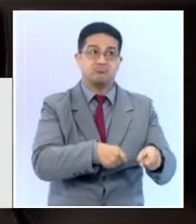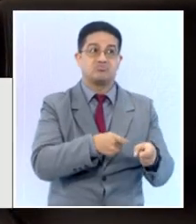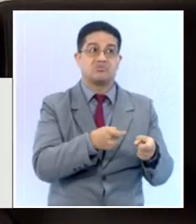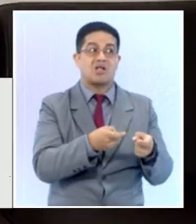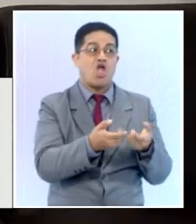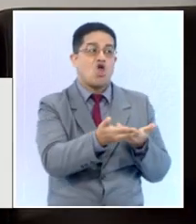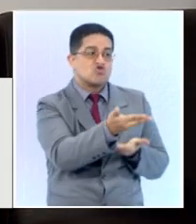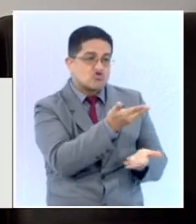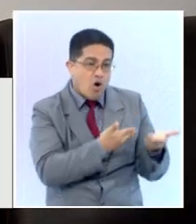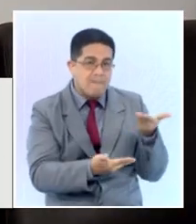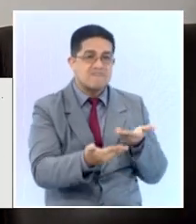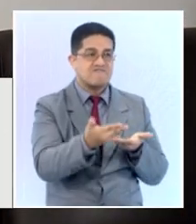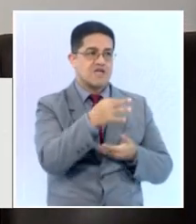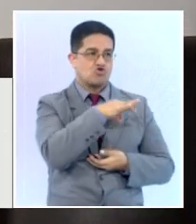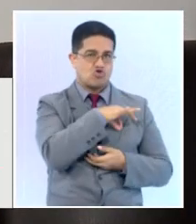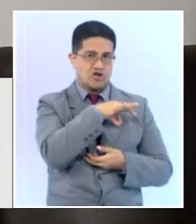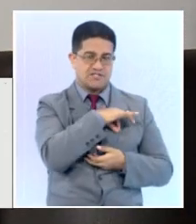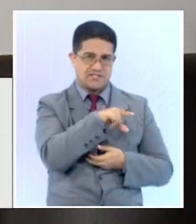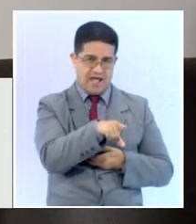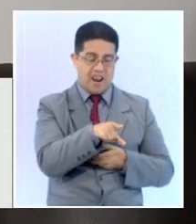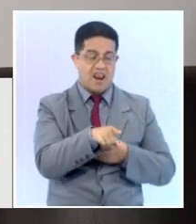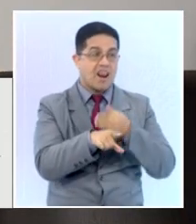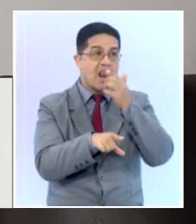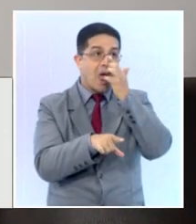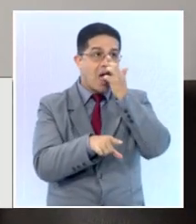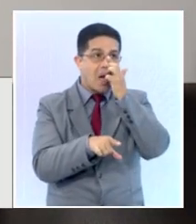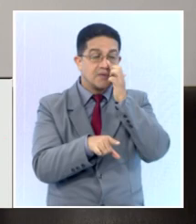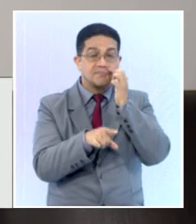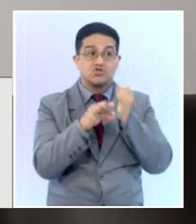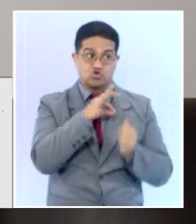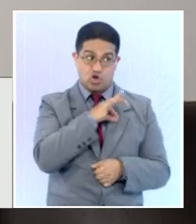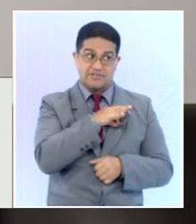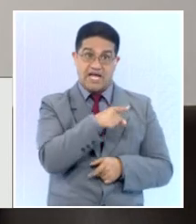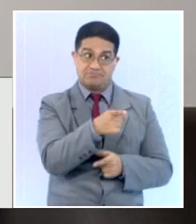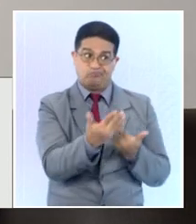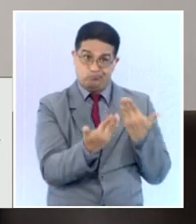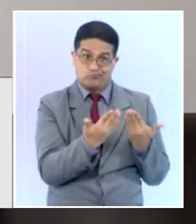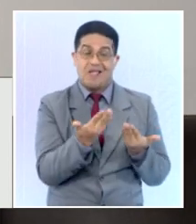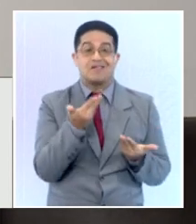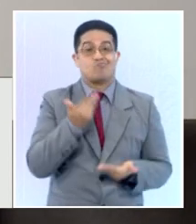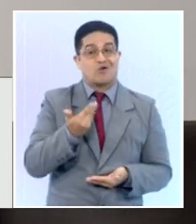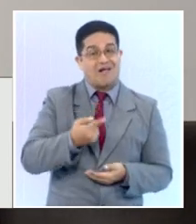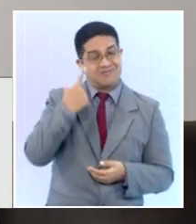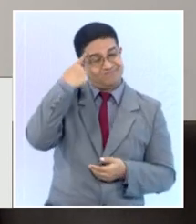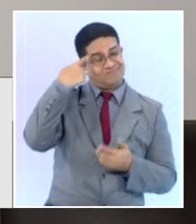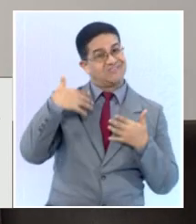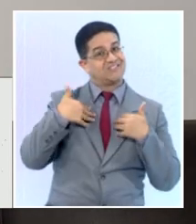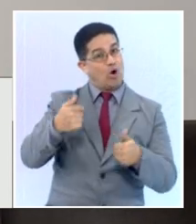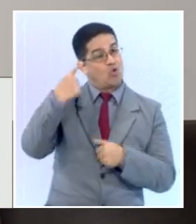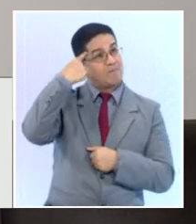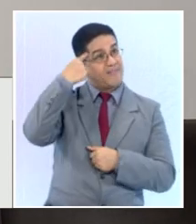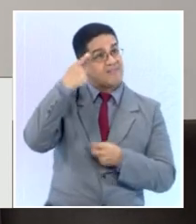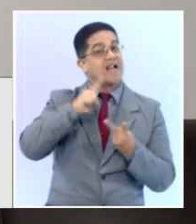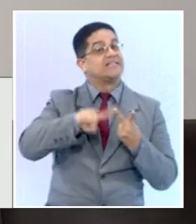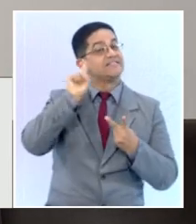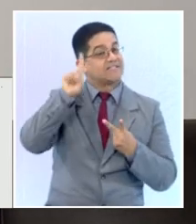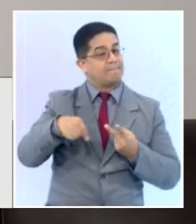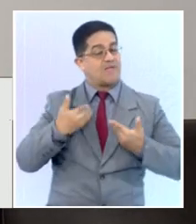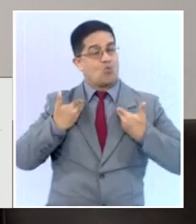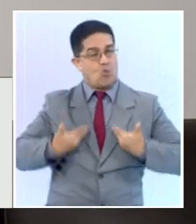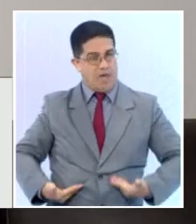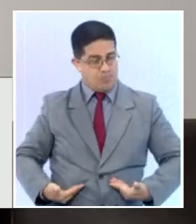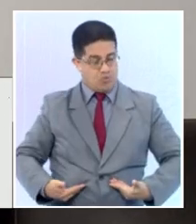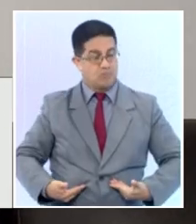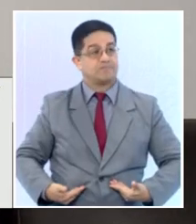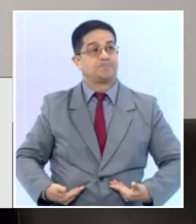con otros la parte social por cierto es muy importante para la salud mental y posteriormente física del